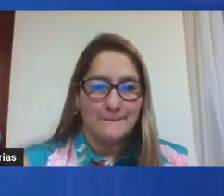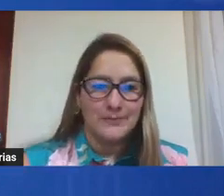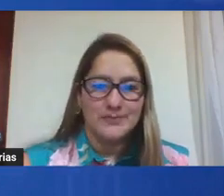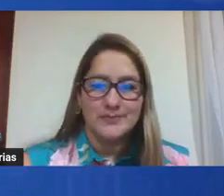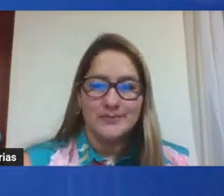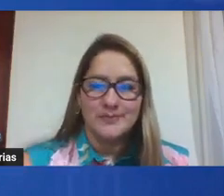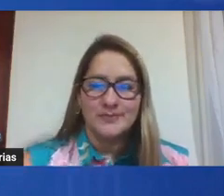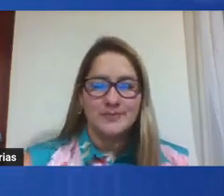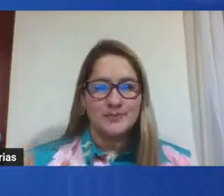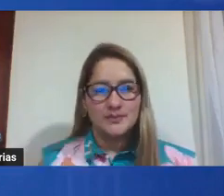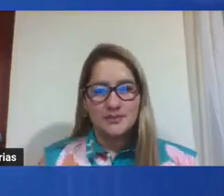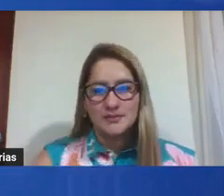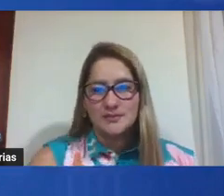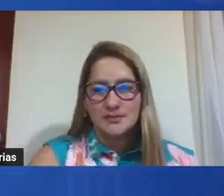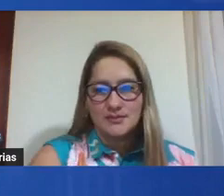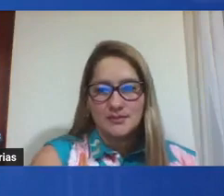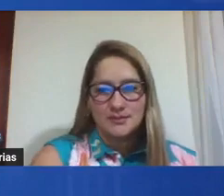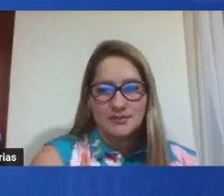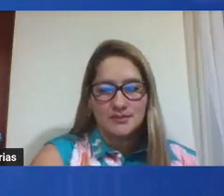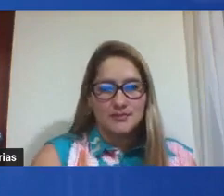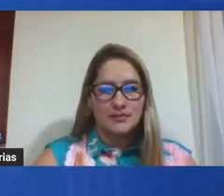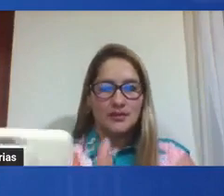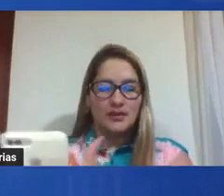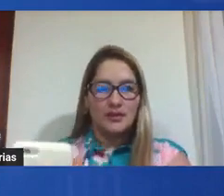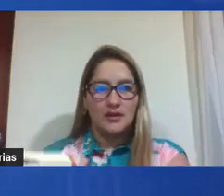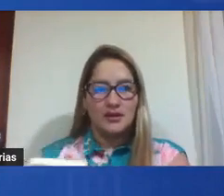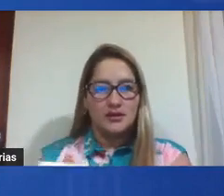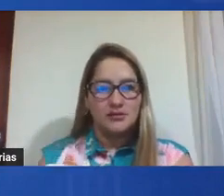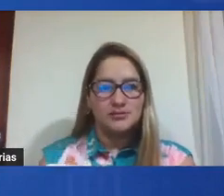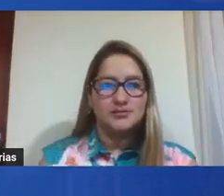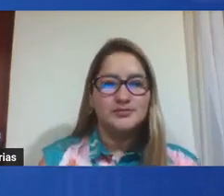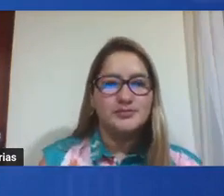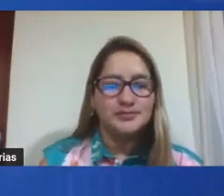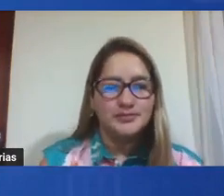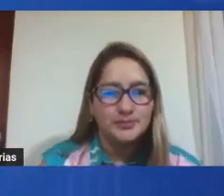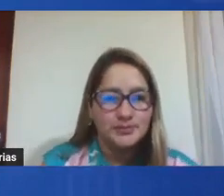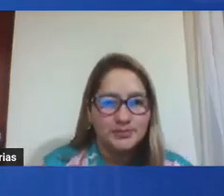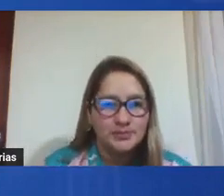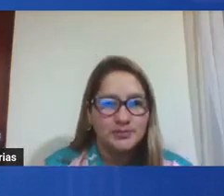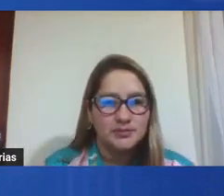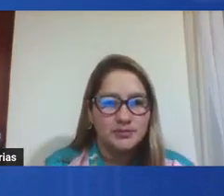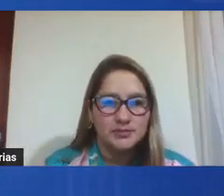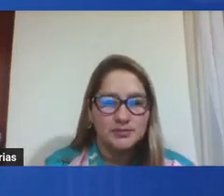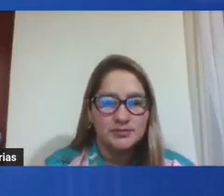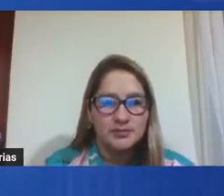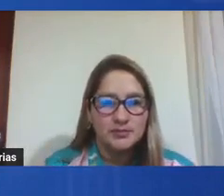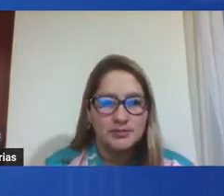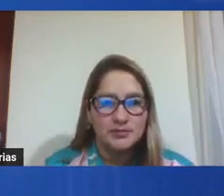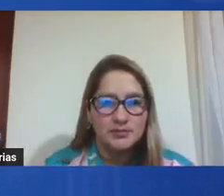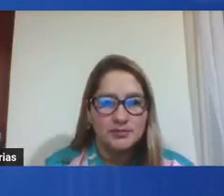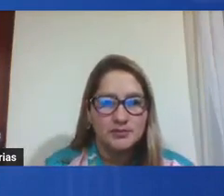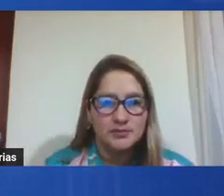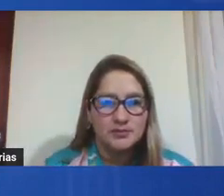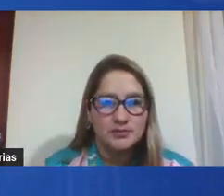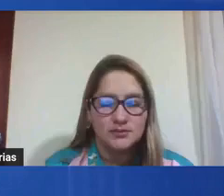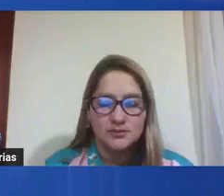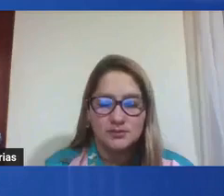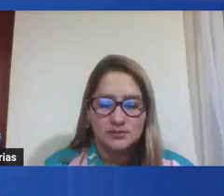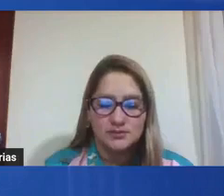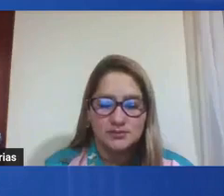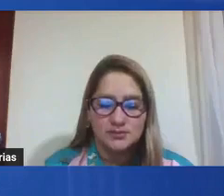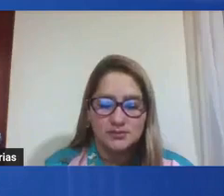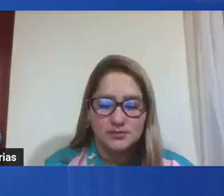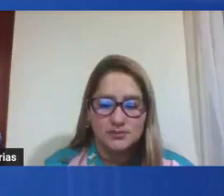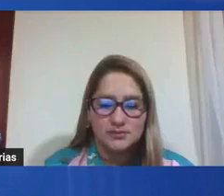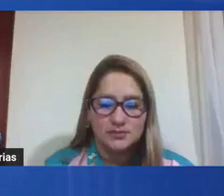RE. Tenemos todo el tema cultural, rutas de graffiti, Ruta Leyenda El Dorado, que es otro producto que